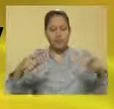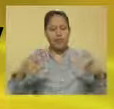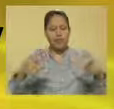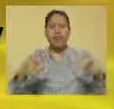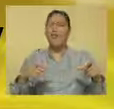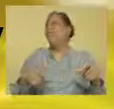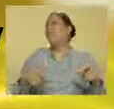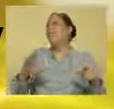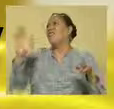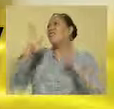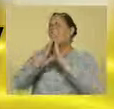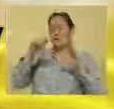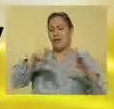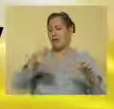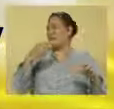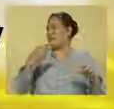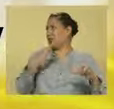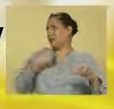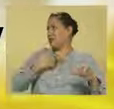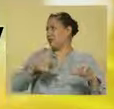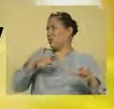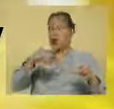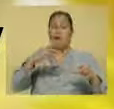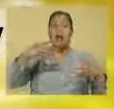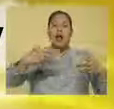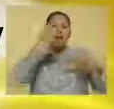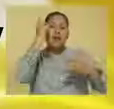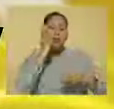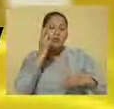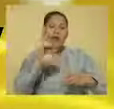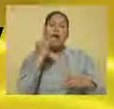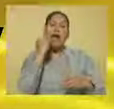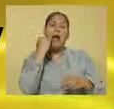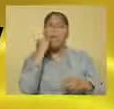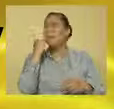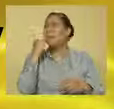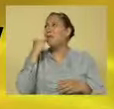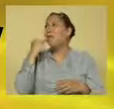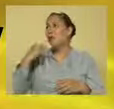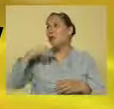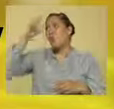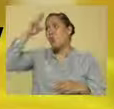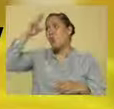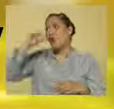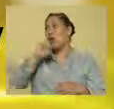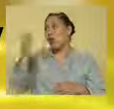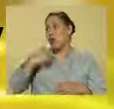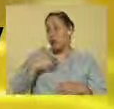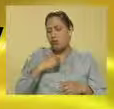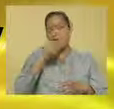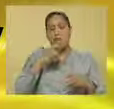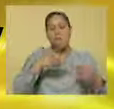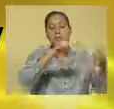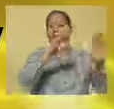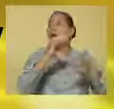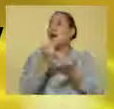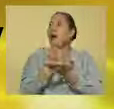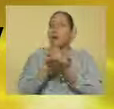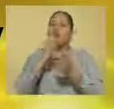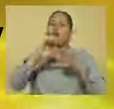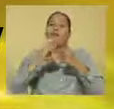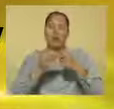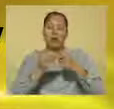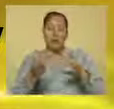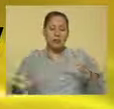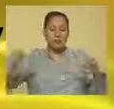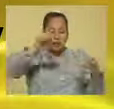qué? Quítame esta verdura o estas lechugas o estas espinacas. Yo no soy conejo, yo prefiero arroz y frijoles y